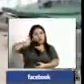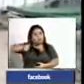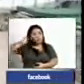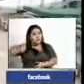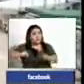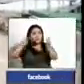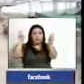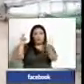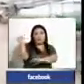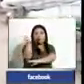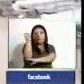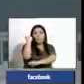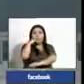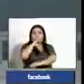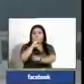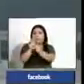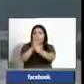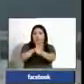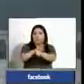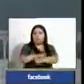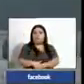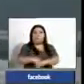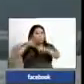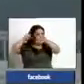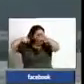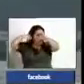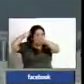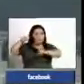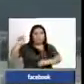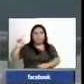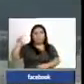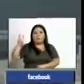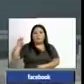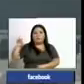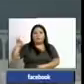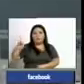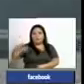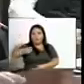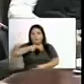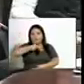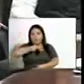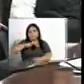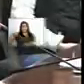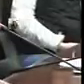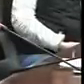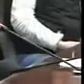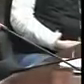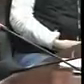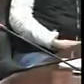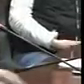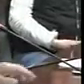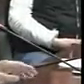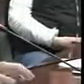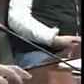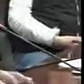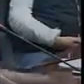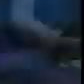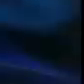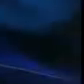la emergencia del coronavirus. Con imágenes de Ever Ábalos, este es un informe para Noticiero Hechos, de Ernesto